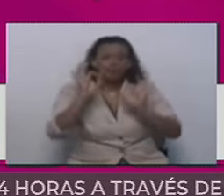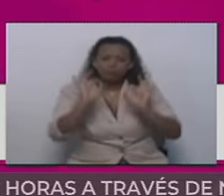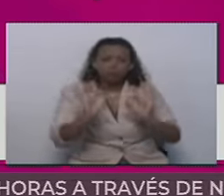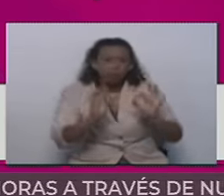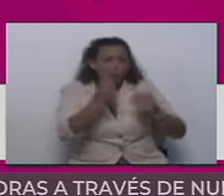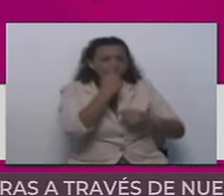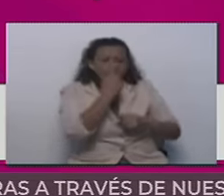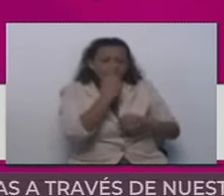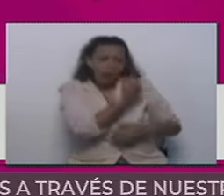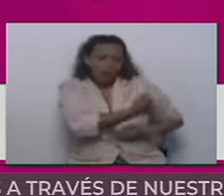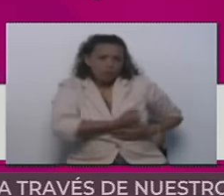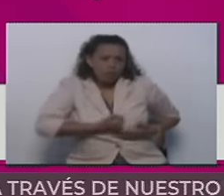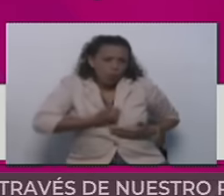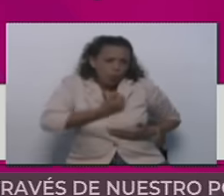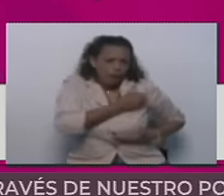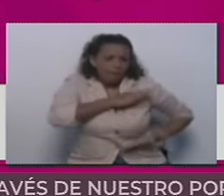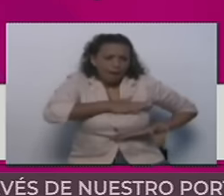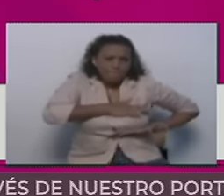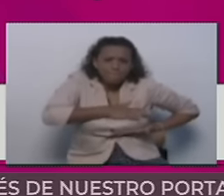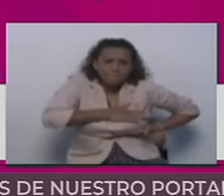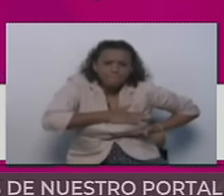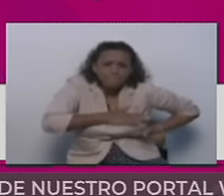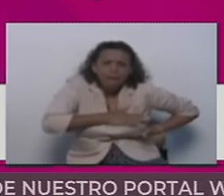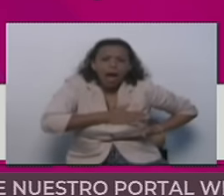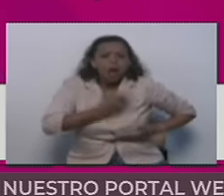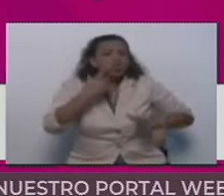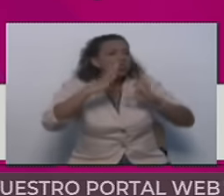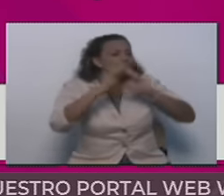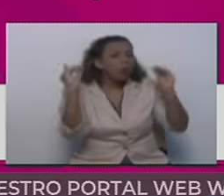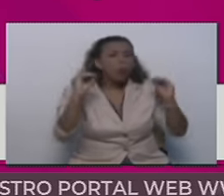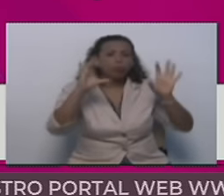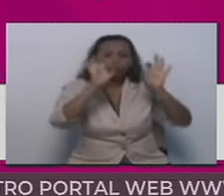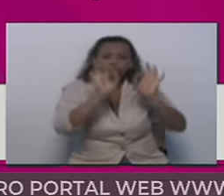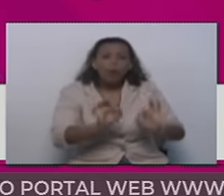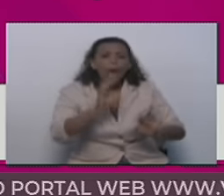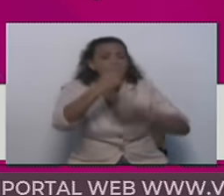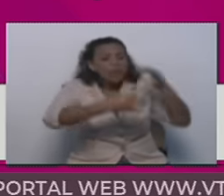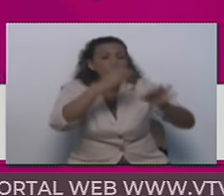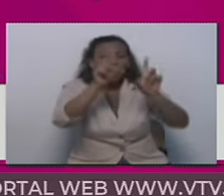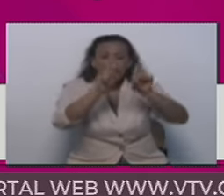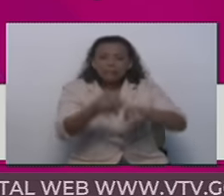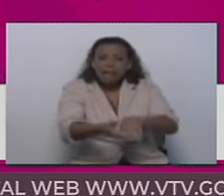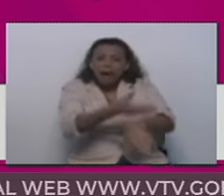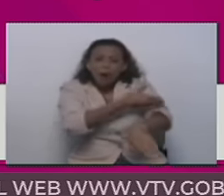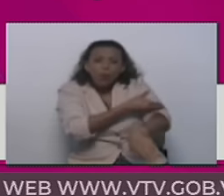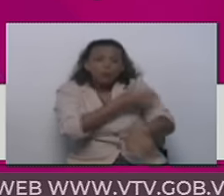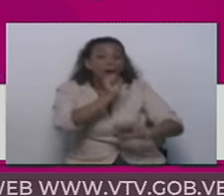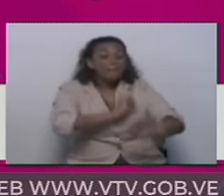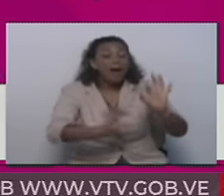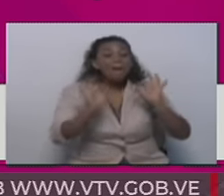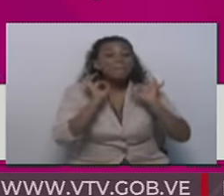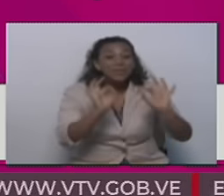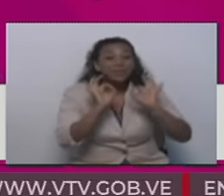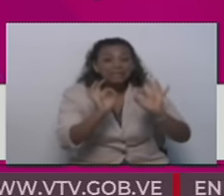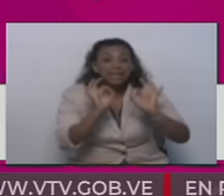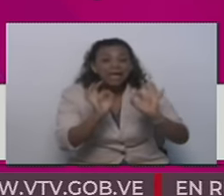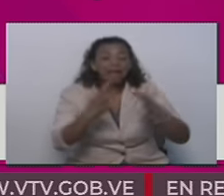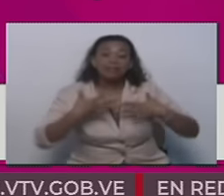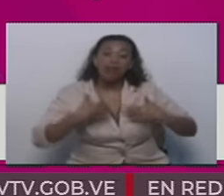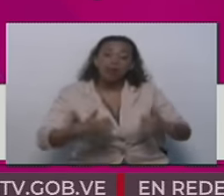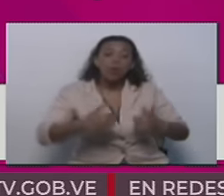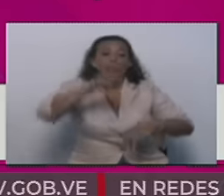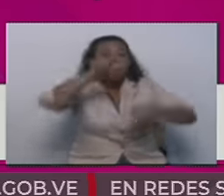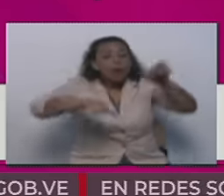mamografía, ecomamario, ginecología, todo lo que tiene que ver inclusive con los procesos de diagnóstico y atención especializada a la salud de las